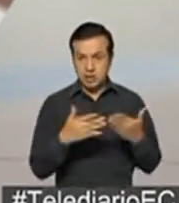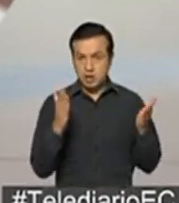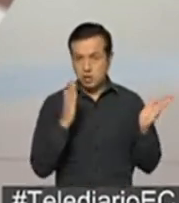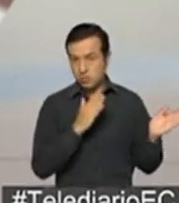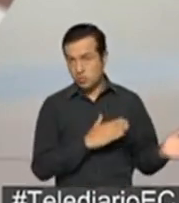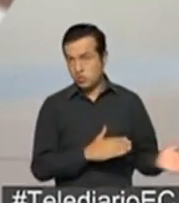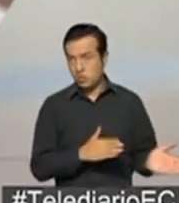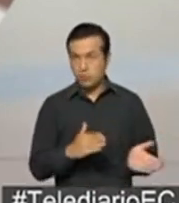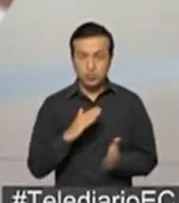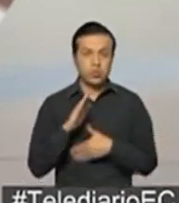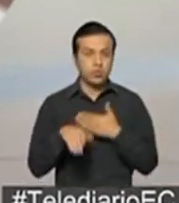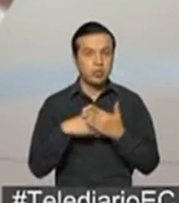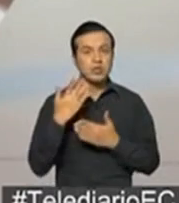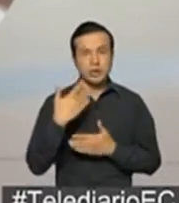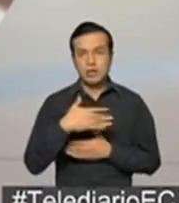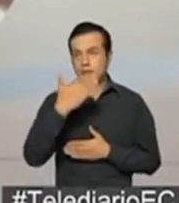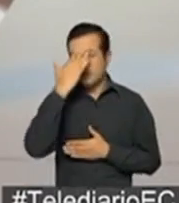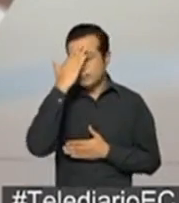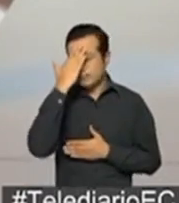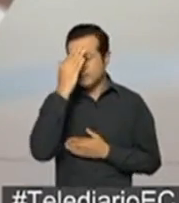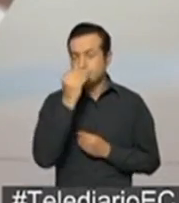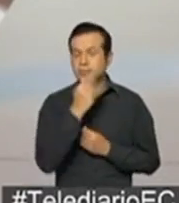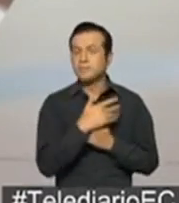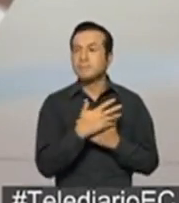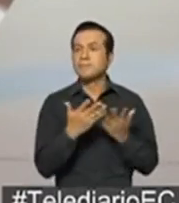feriados donde todos podíamos